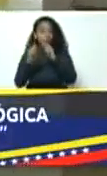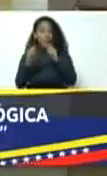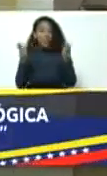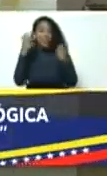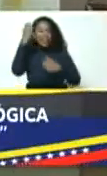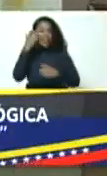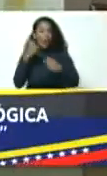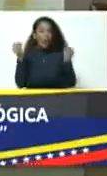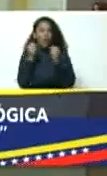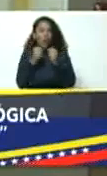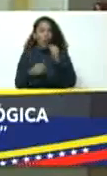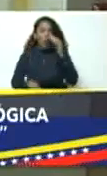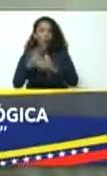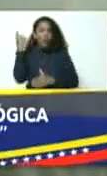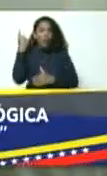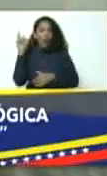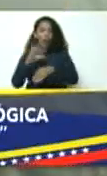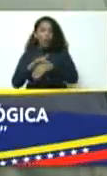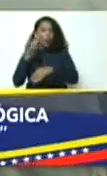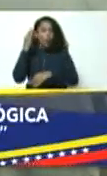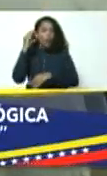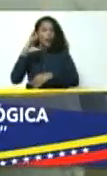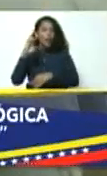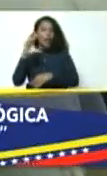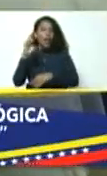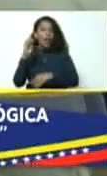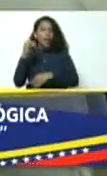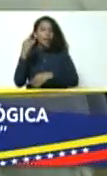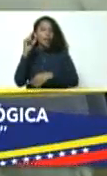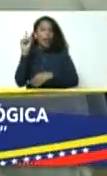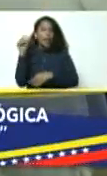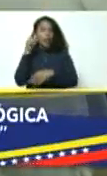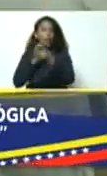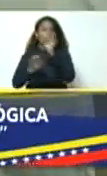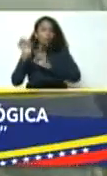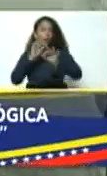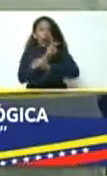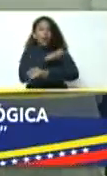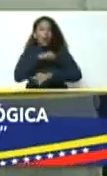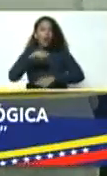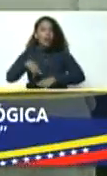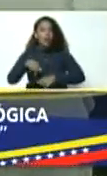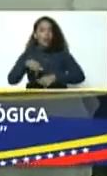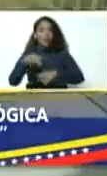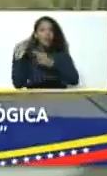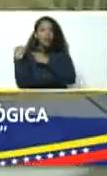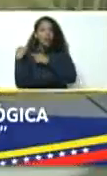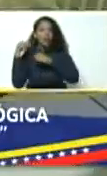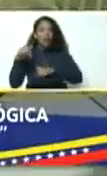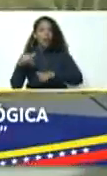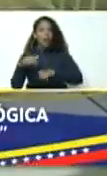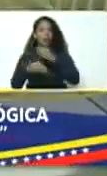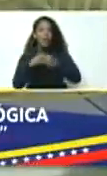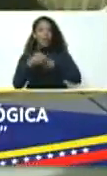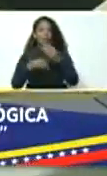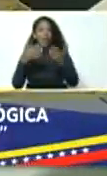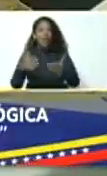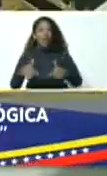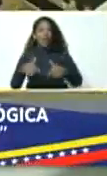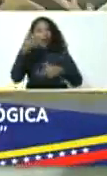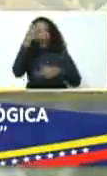pero que sea nuestra doctora Selenia, jefa de esta unidad, que nos explique técnicamente qué se hace aquí, pero que entienda